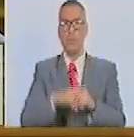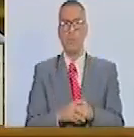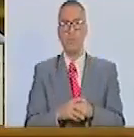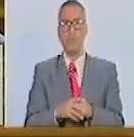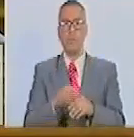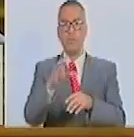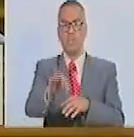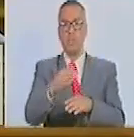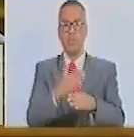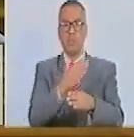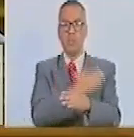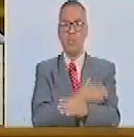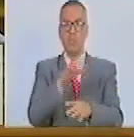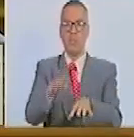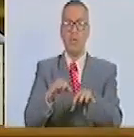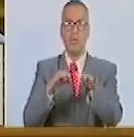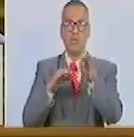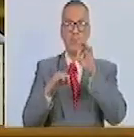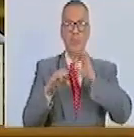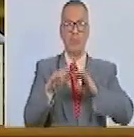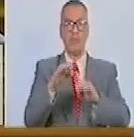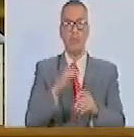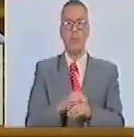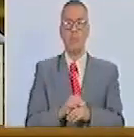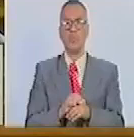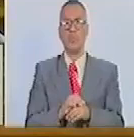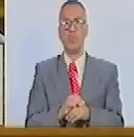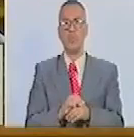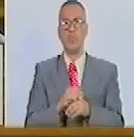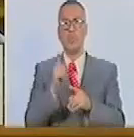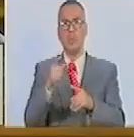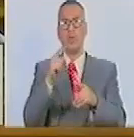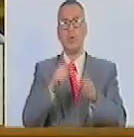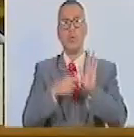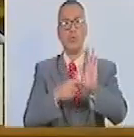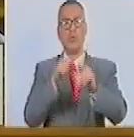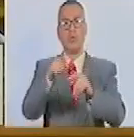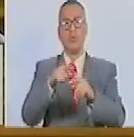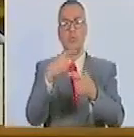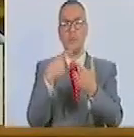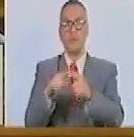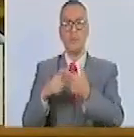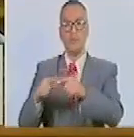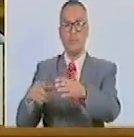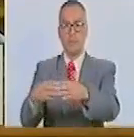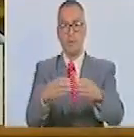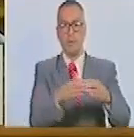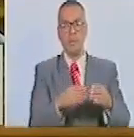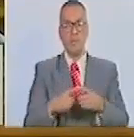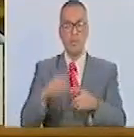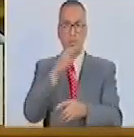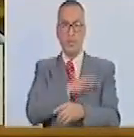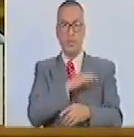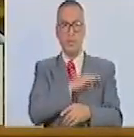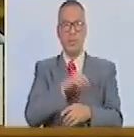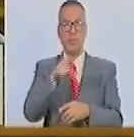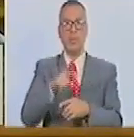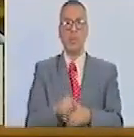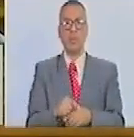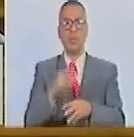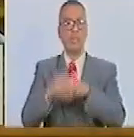de preseleccionadas y preseleccionados que fueron postulados por los diferentes sectores de la sociedad